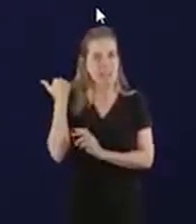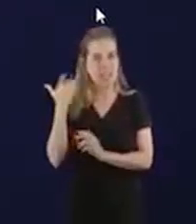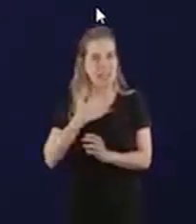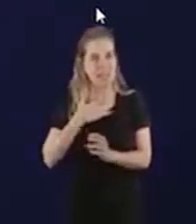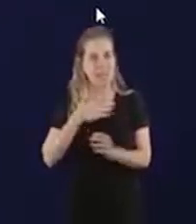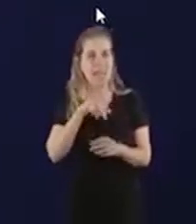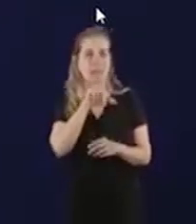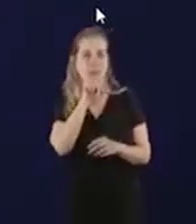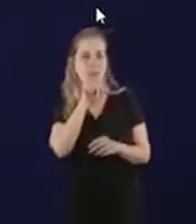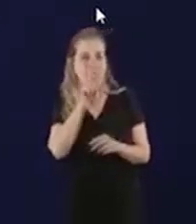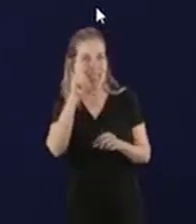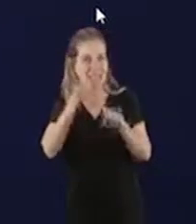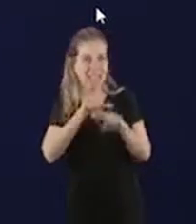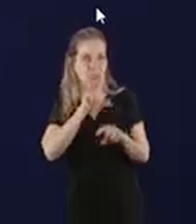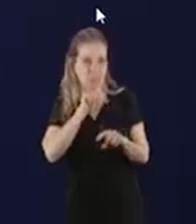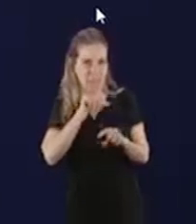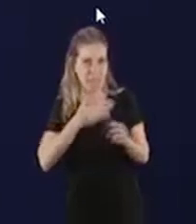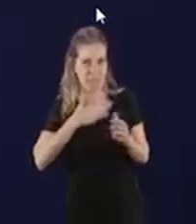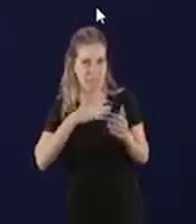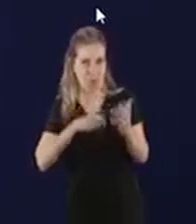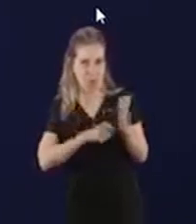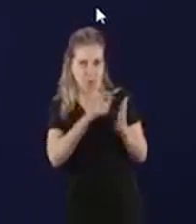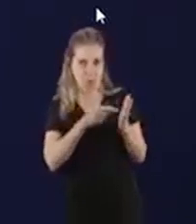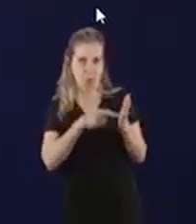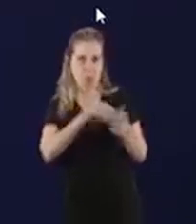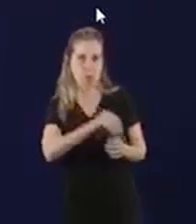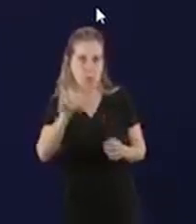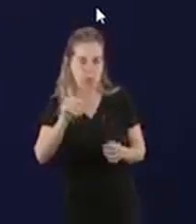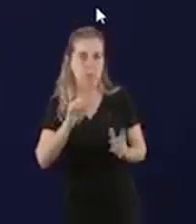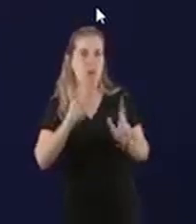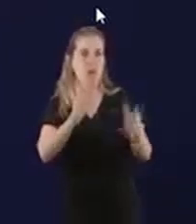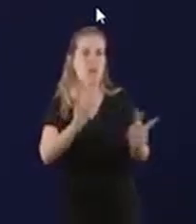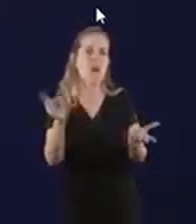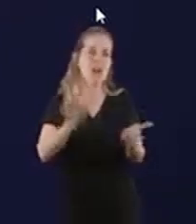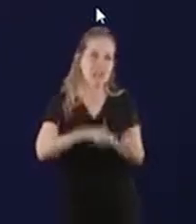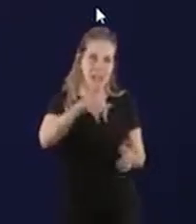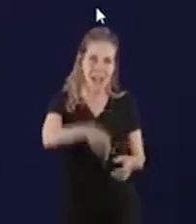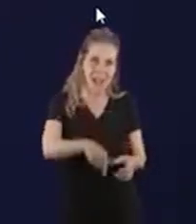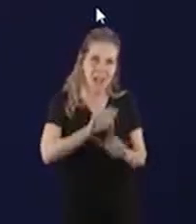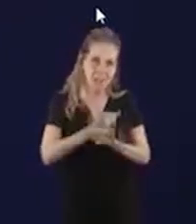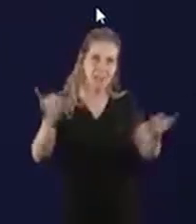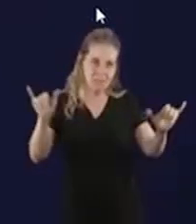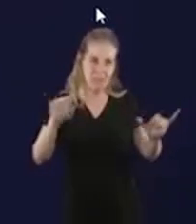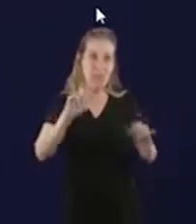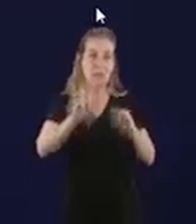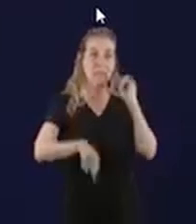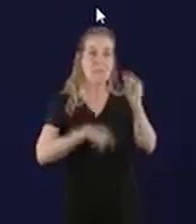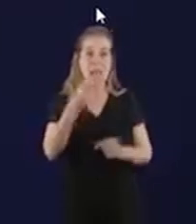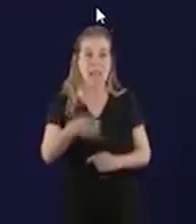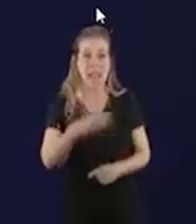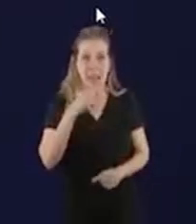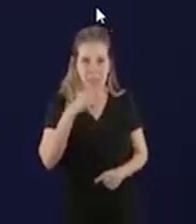X la ex Twitter eh publiqué pero lo vuelvo a decir ahora eh mañana